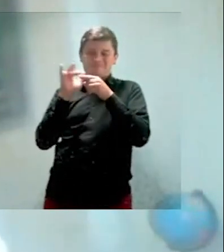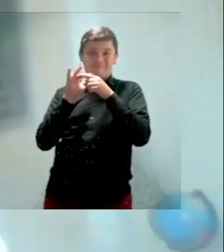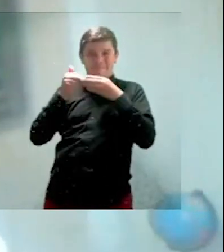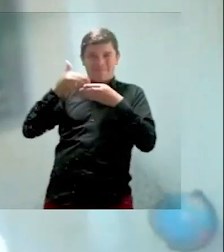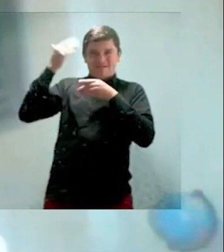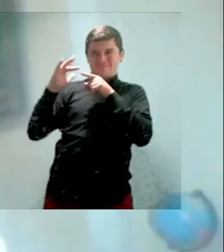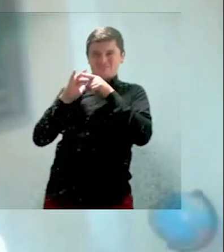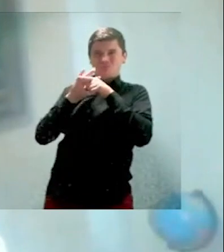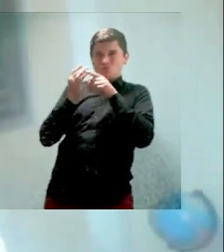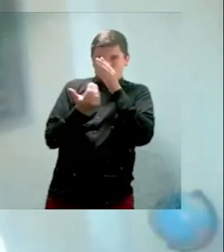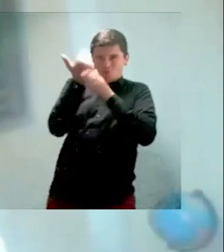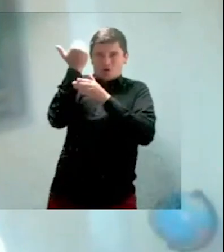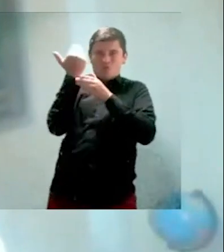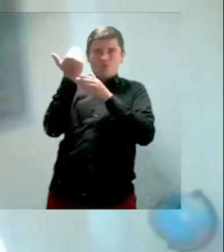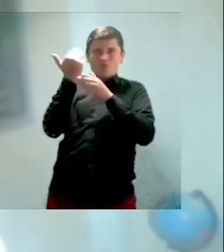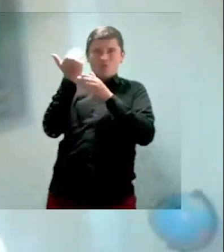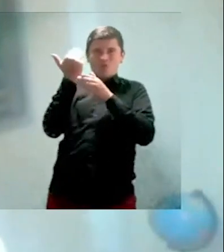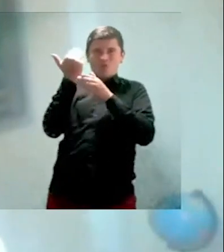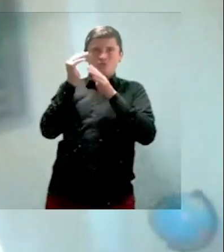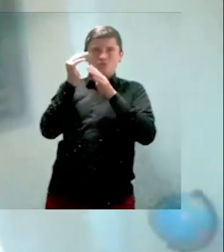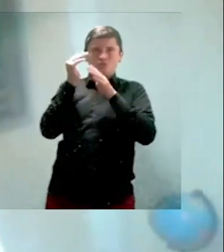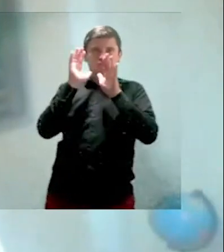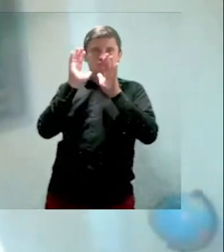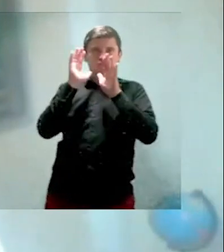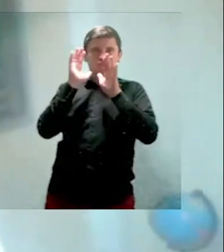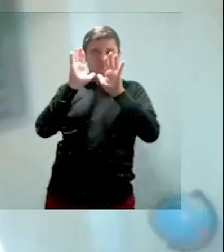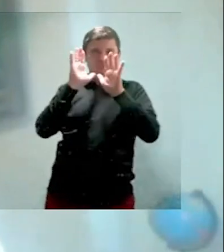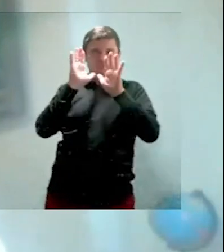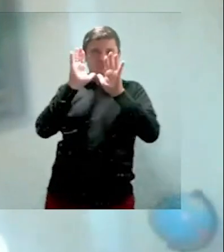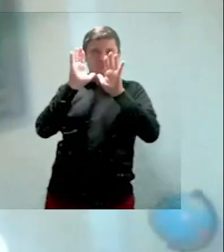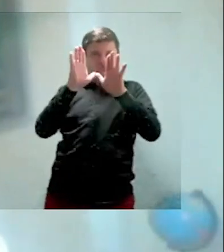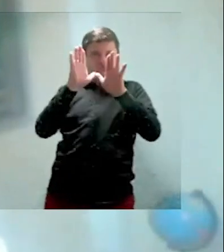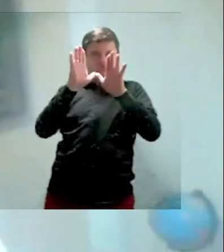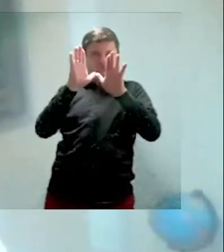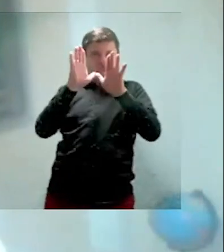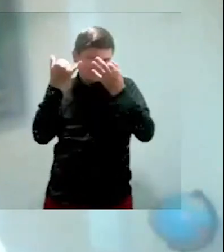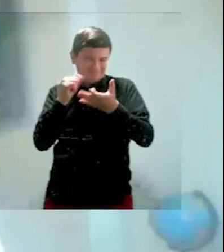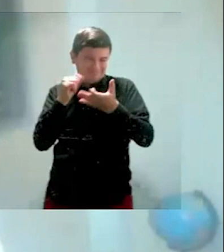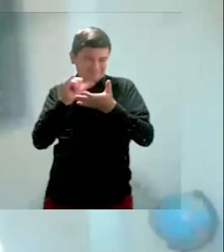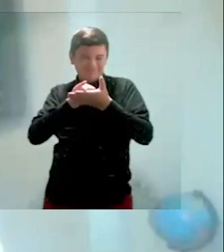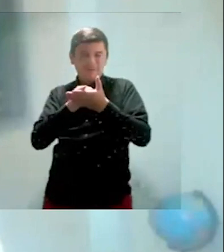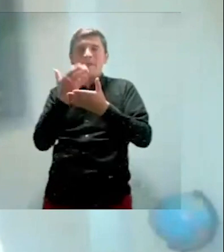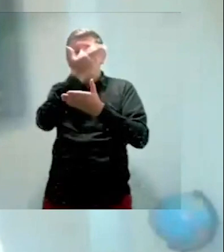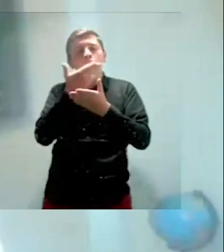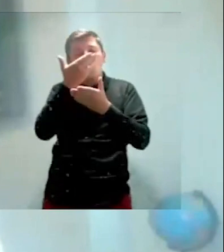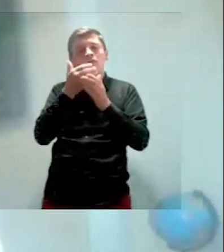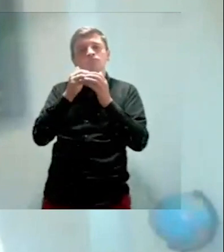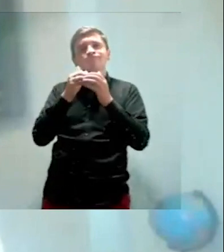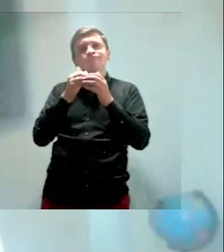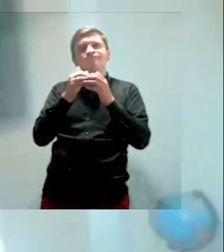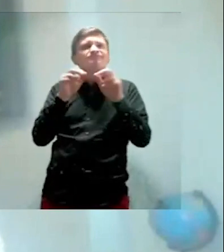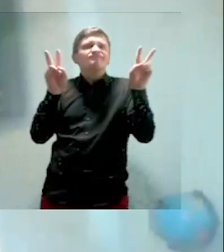unos test de resiliencia que tuvieron una vigencia afortunadamente muy corta. La Corte los